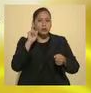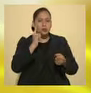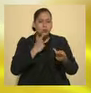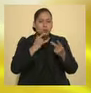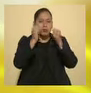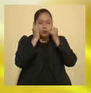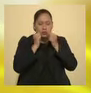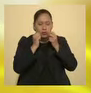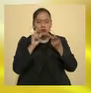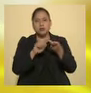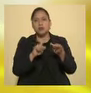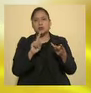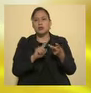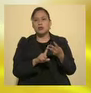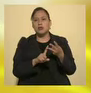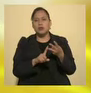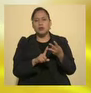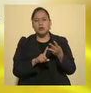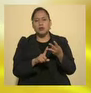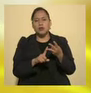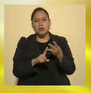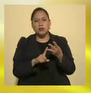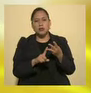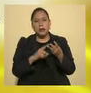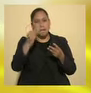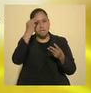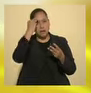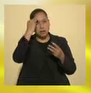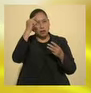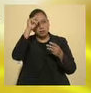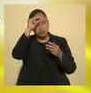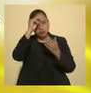la ceguera. La mental.